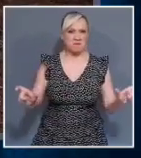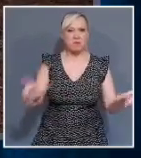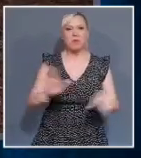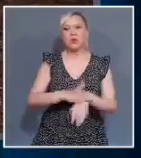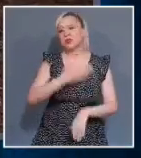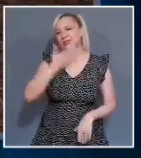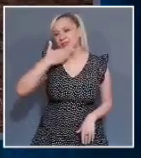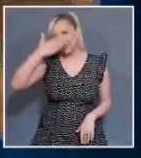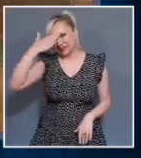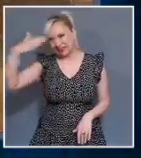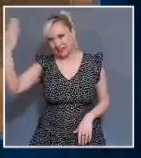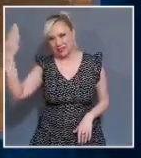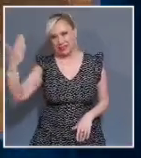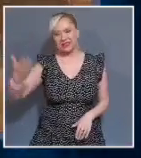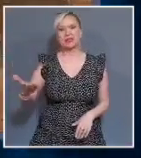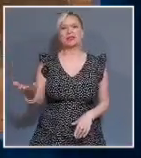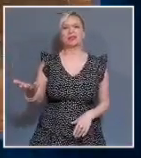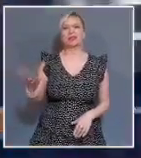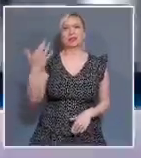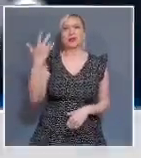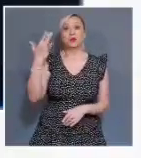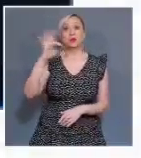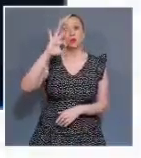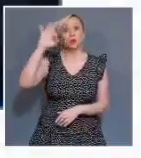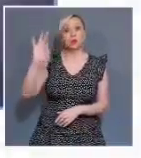controla menos del 50% del territorio.